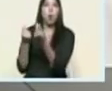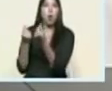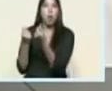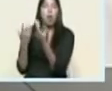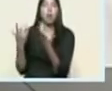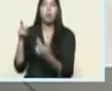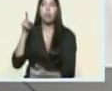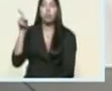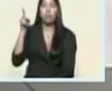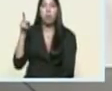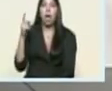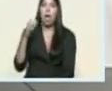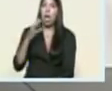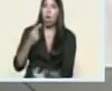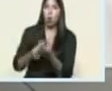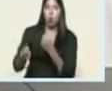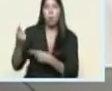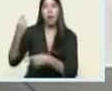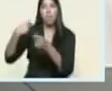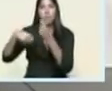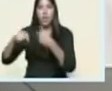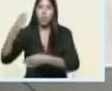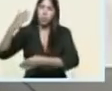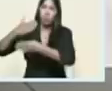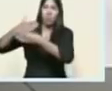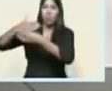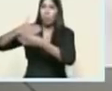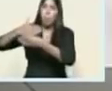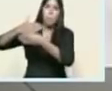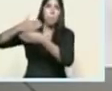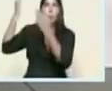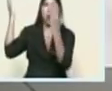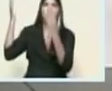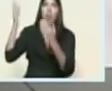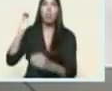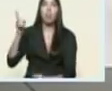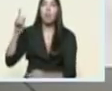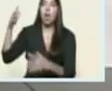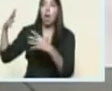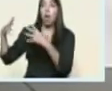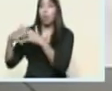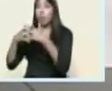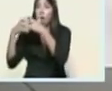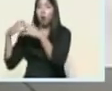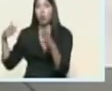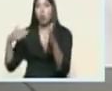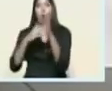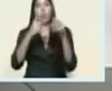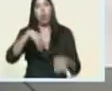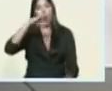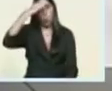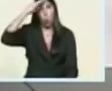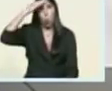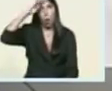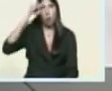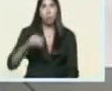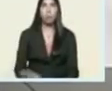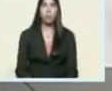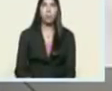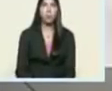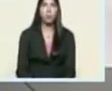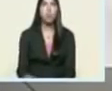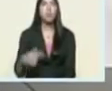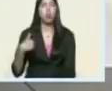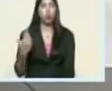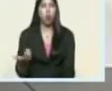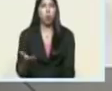financiera, económica y comercial del imperio de los Estados Unidos contra el pueblo de Cuba, contra la Revolución Cubana.